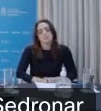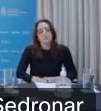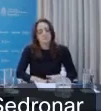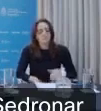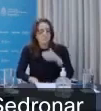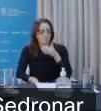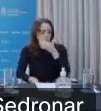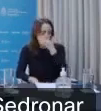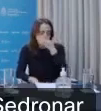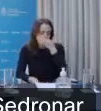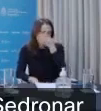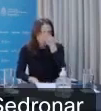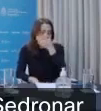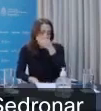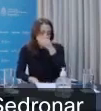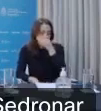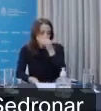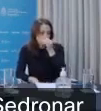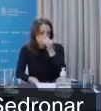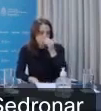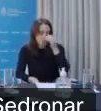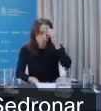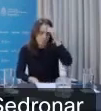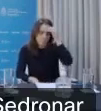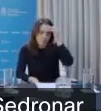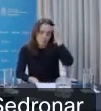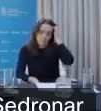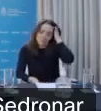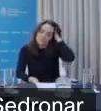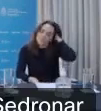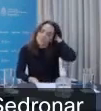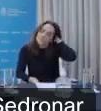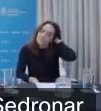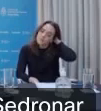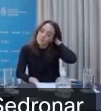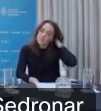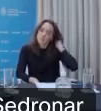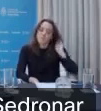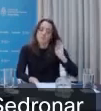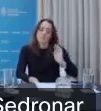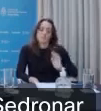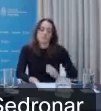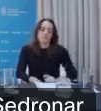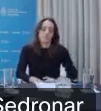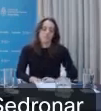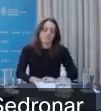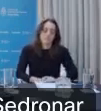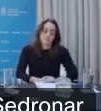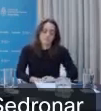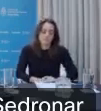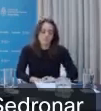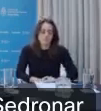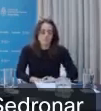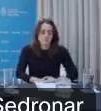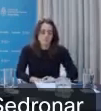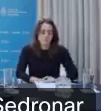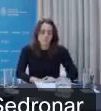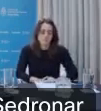Las sustancias, bueno, también hay algo de mucho dinamismo. Hay una